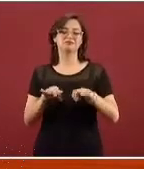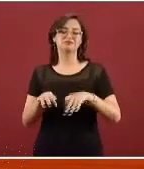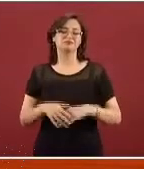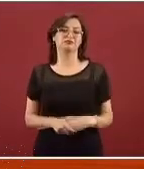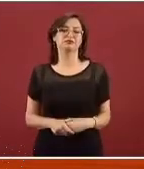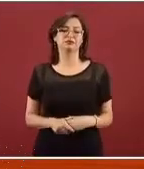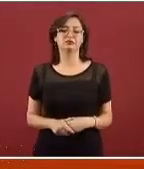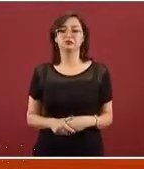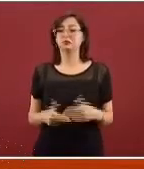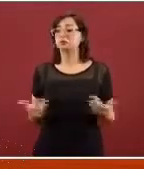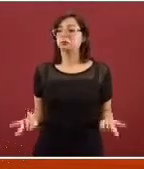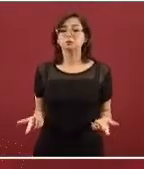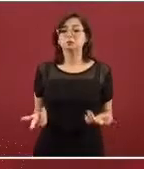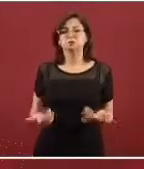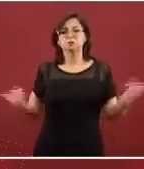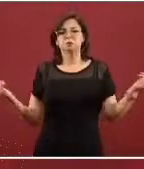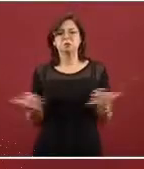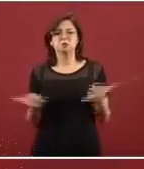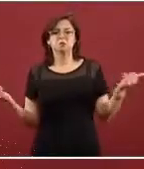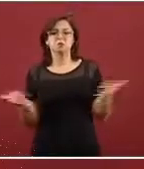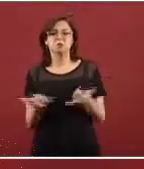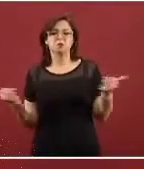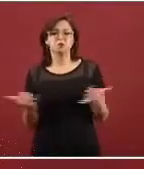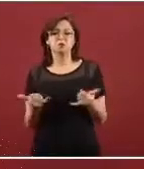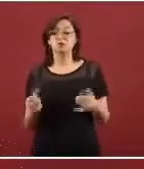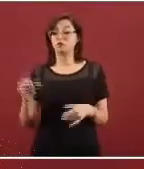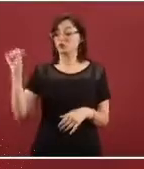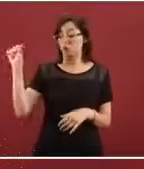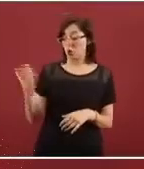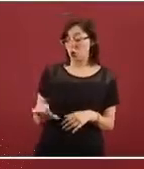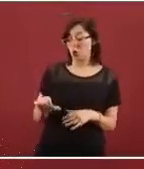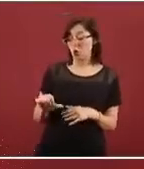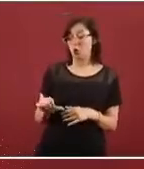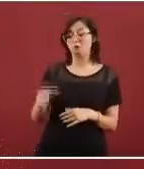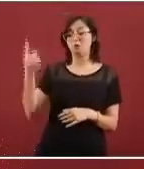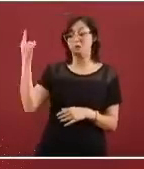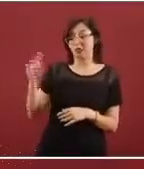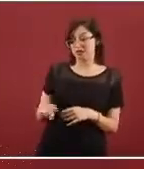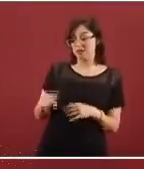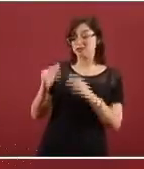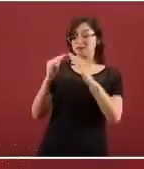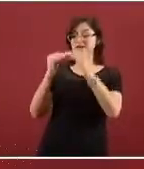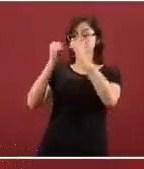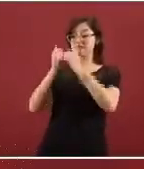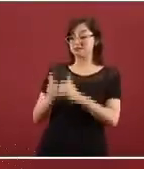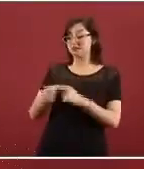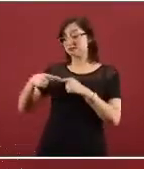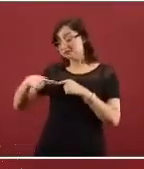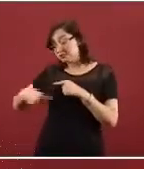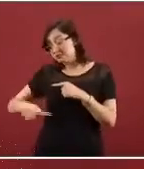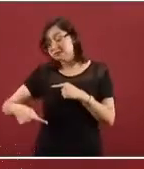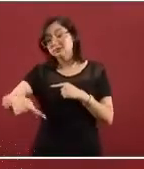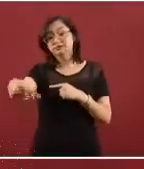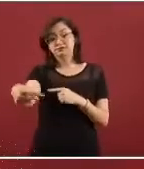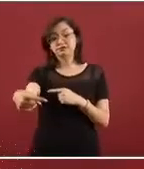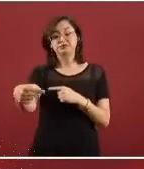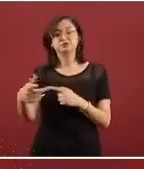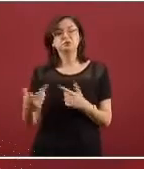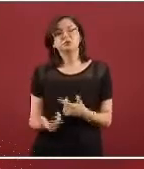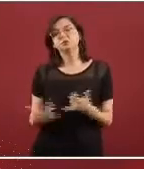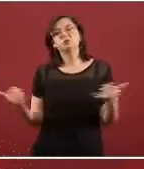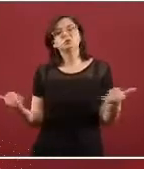Cada día que pasa que no lo hagamos, a partir de ahora que Salud lo está informando al Consejo de Salubridad y hace una